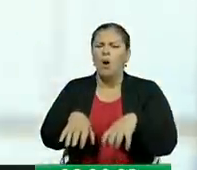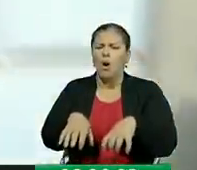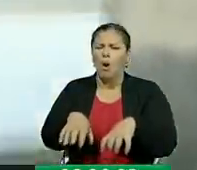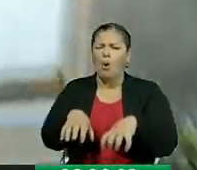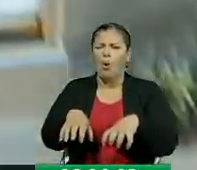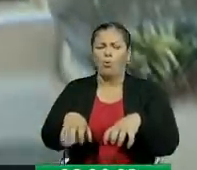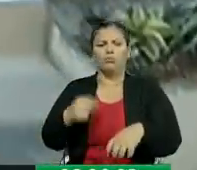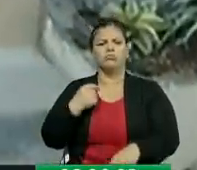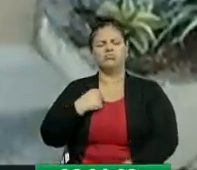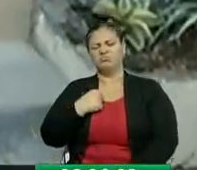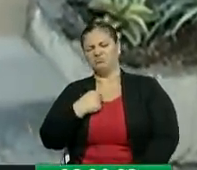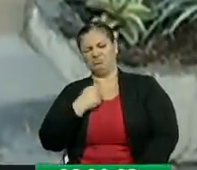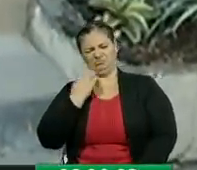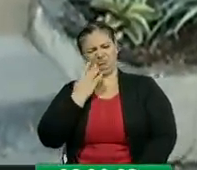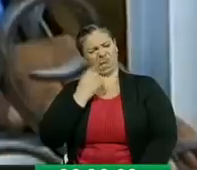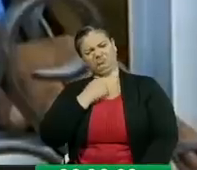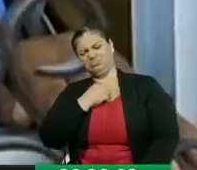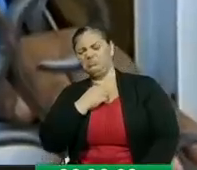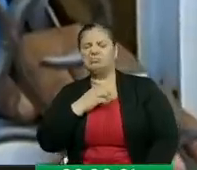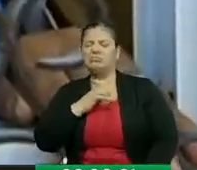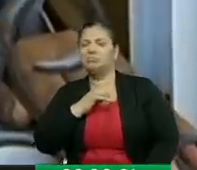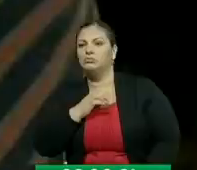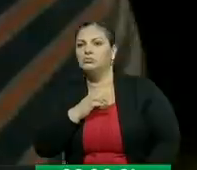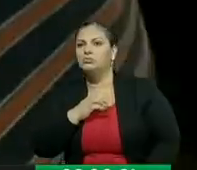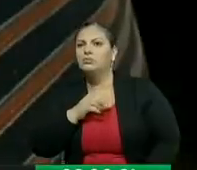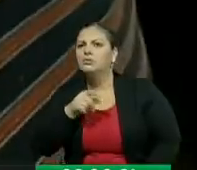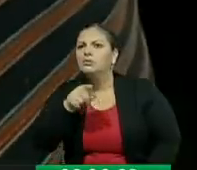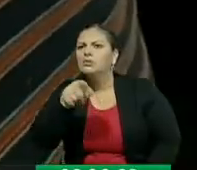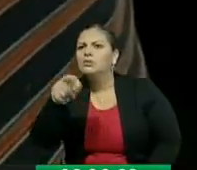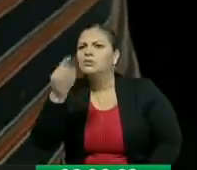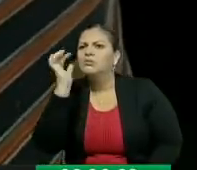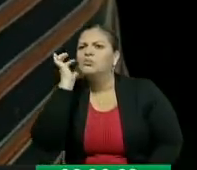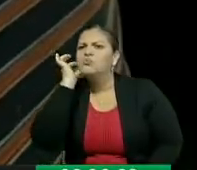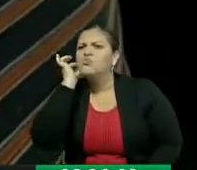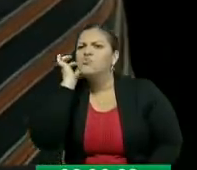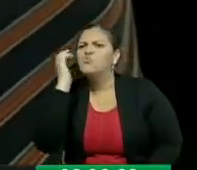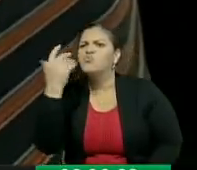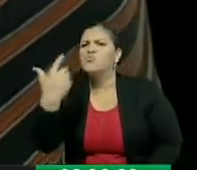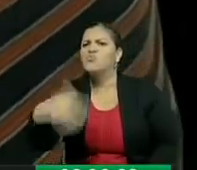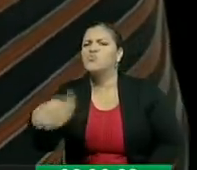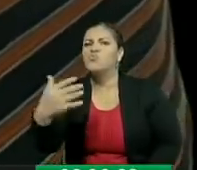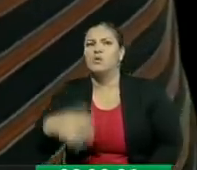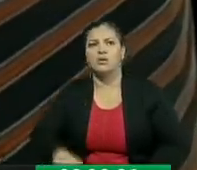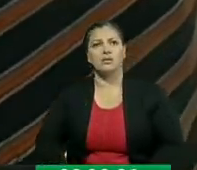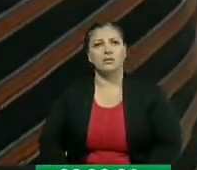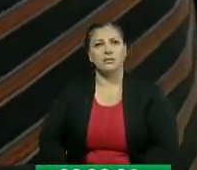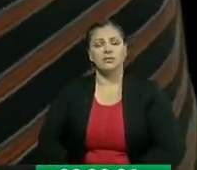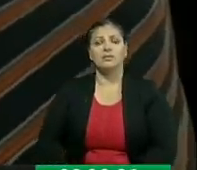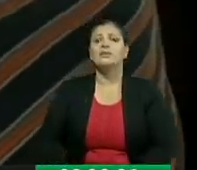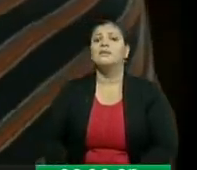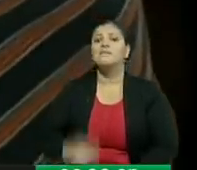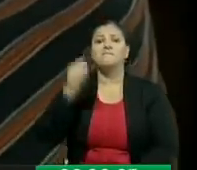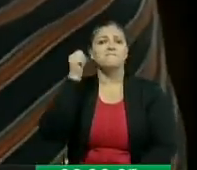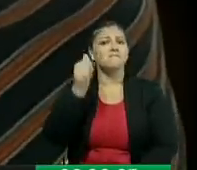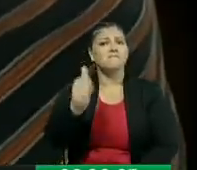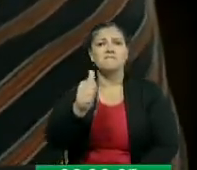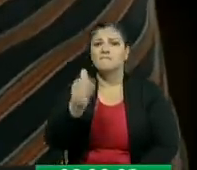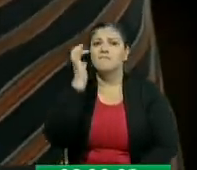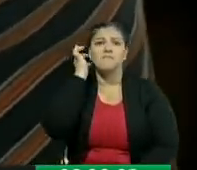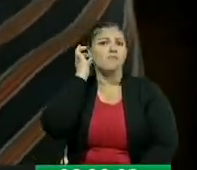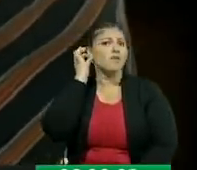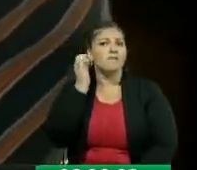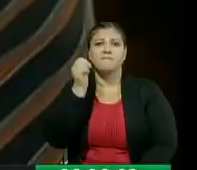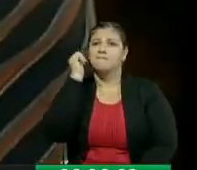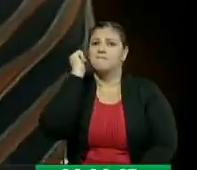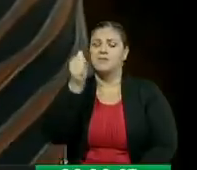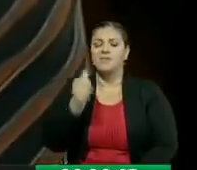la sacan en una camilla. Lo mismo que ella salió afuera de la calle, salió con la niña en los brazos y ahí fue mi tía,